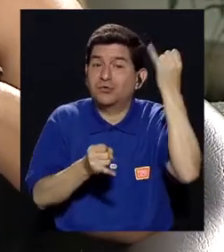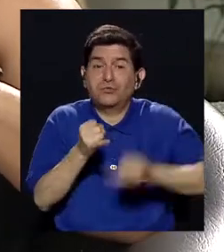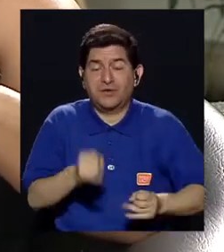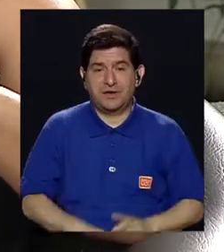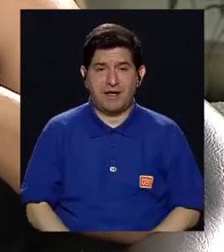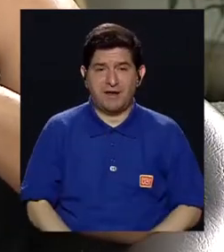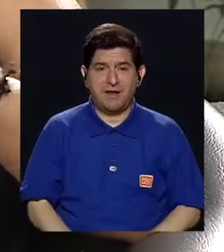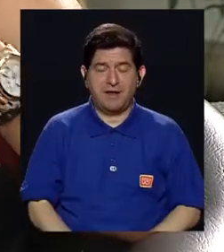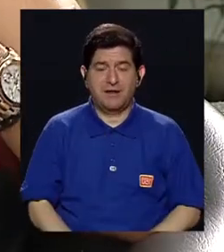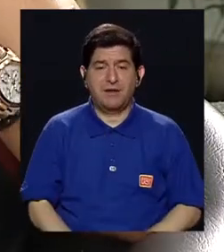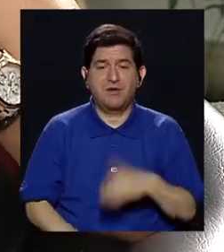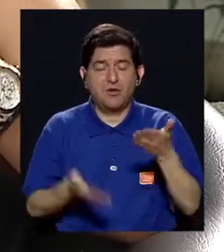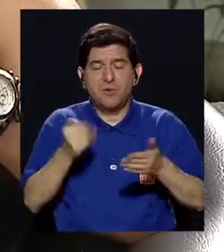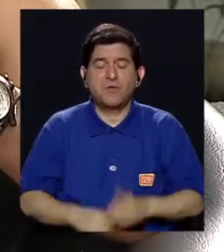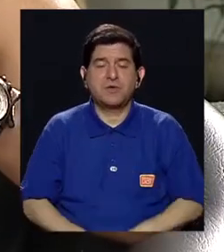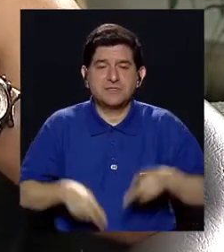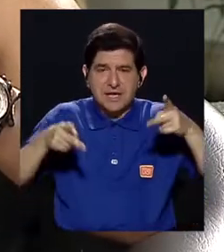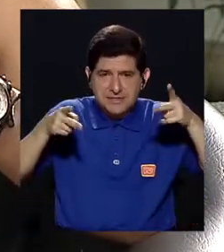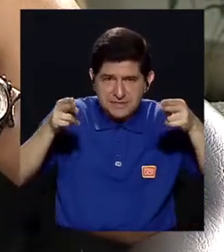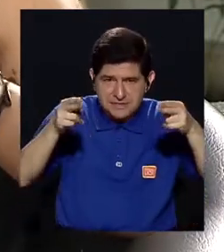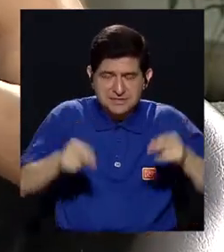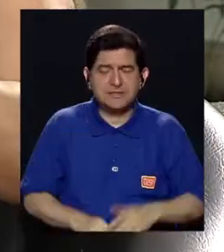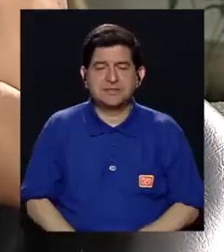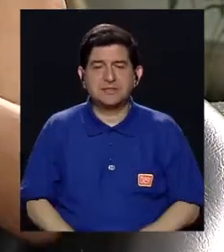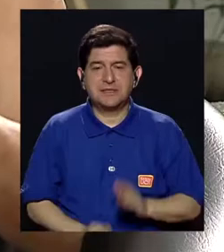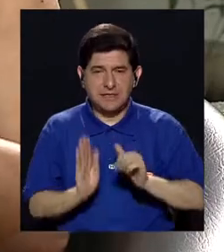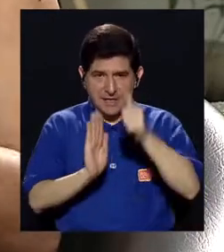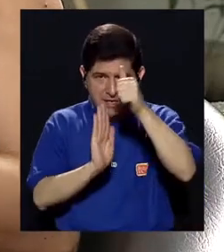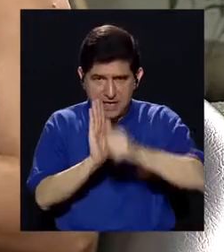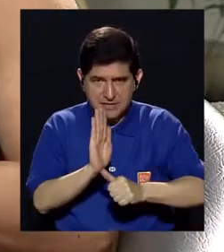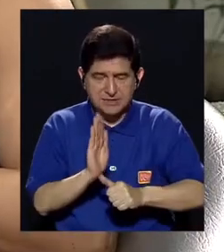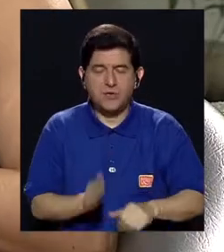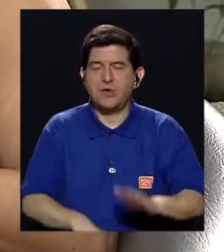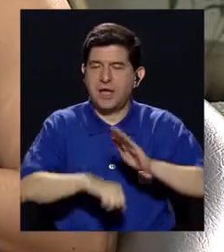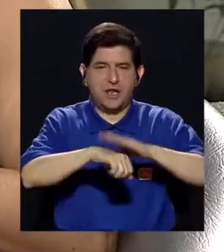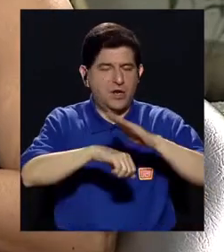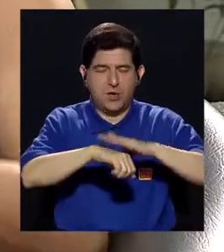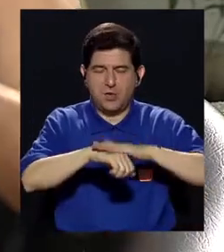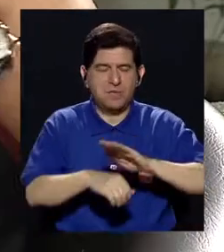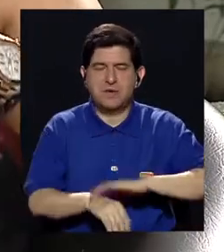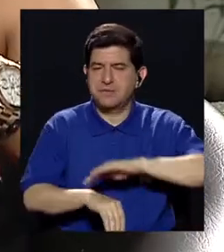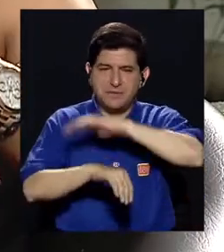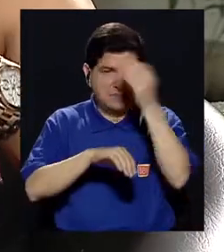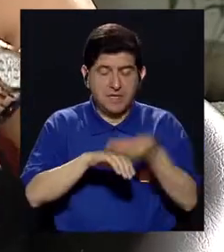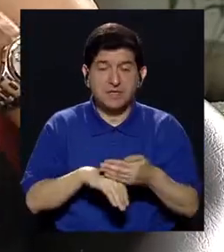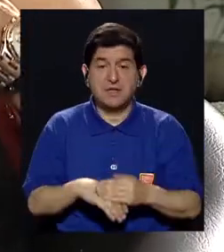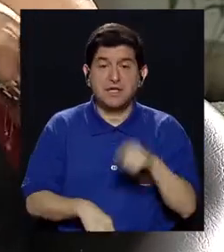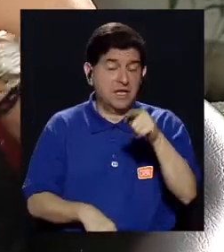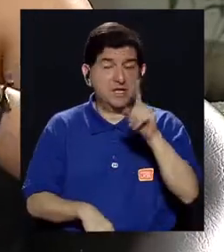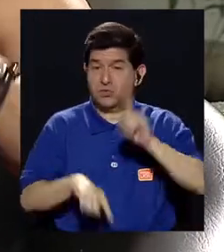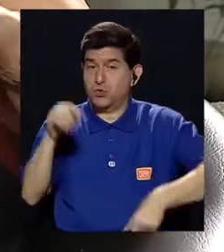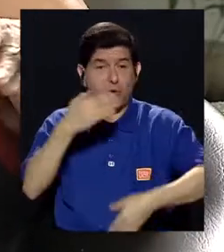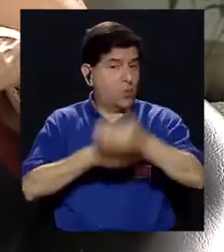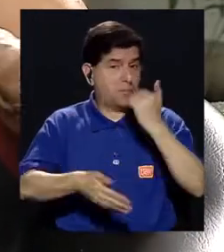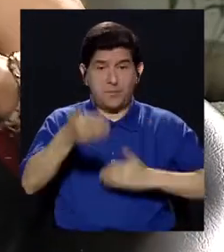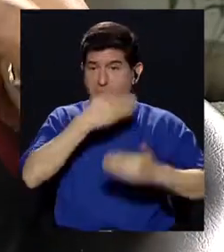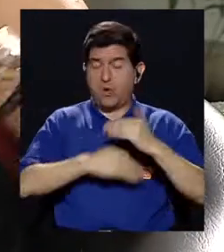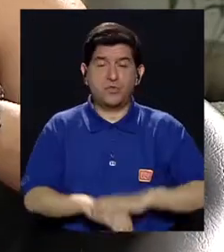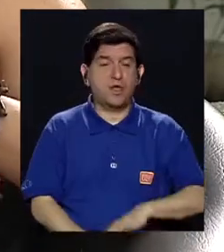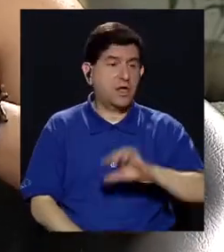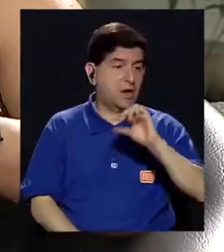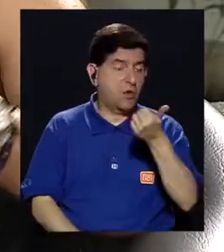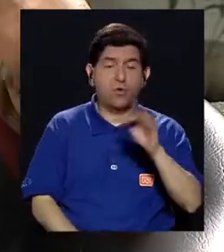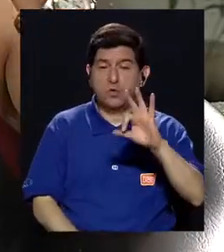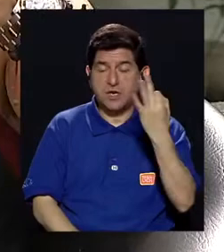la salpingectomía, la esterilización quirúrgica, que ahí ya no es reversible, ¿verdad? Uh-huh. Cualquier otro anticonceptivo